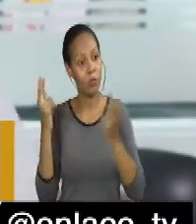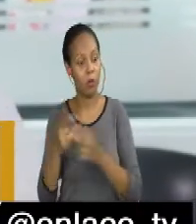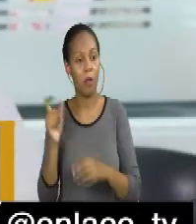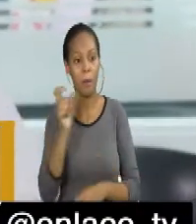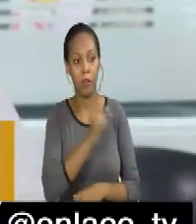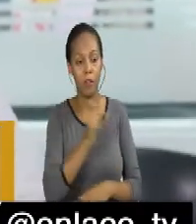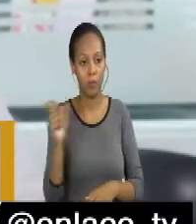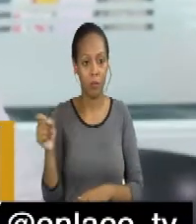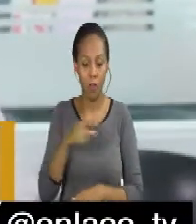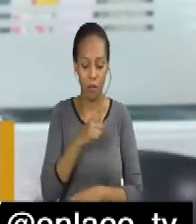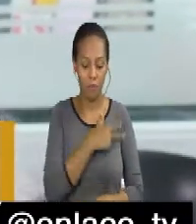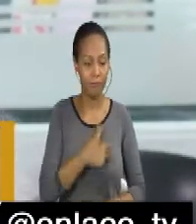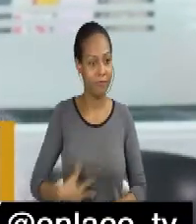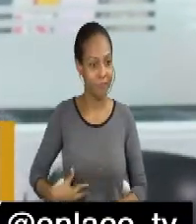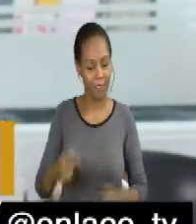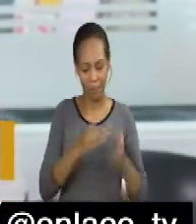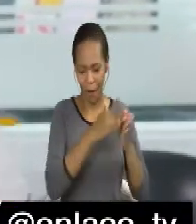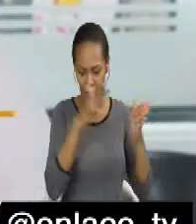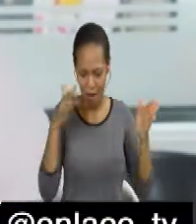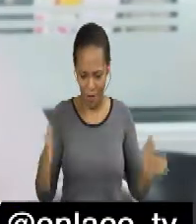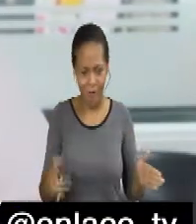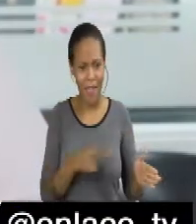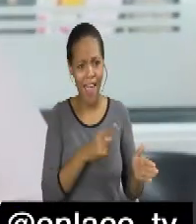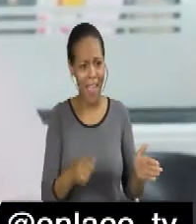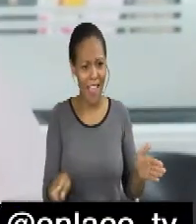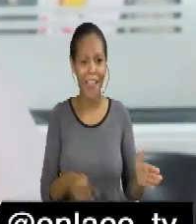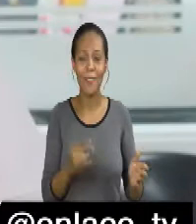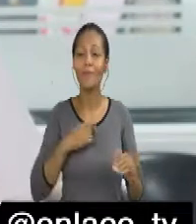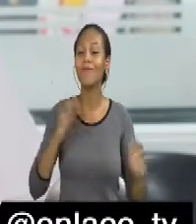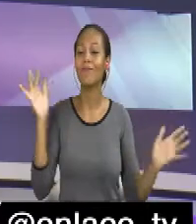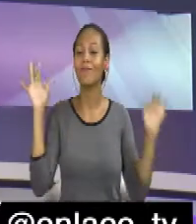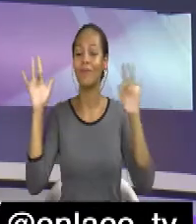Barranca Bermeja en esta noche. Continúen ustedes con más información. Muy buenas noches.